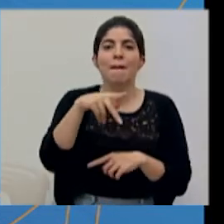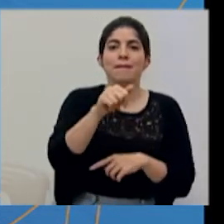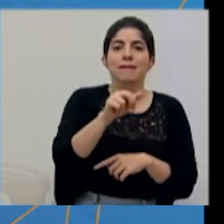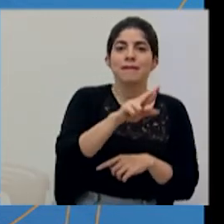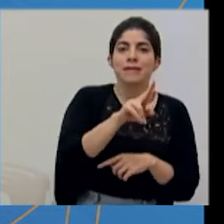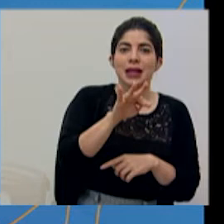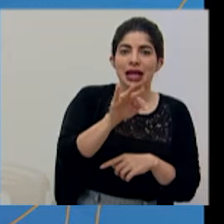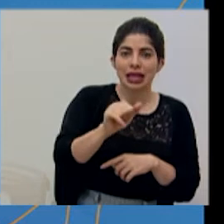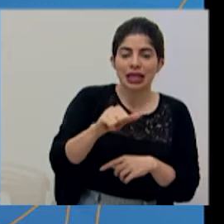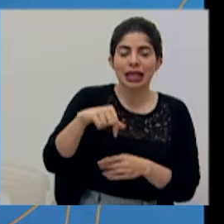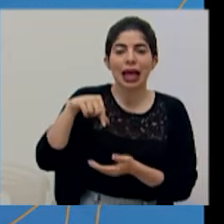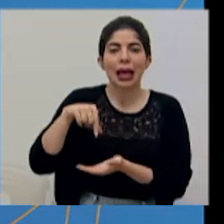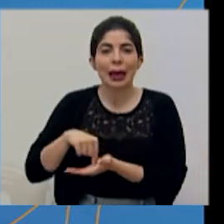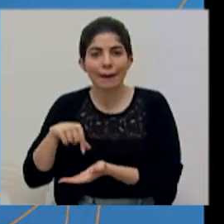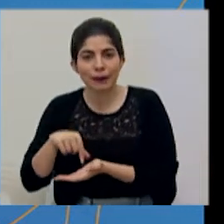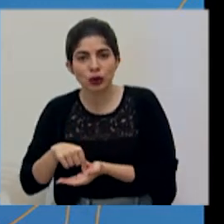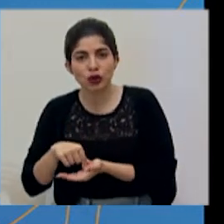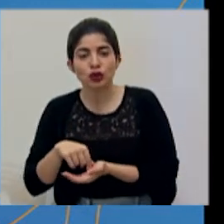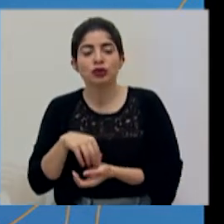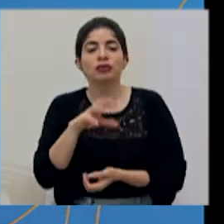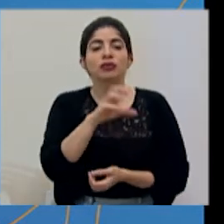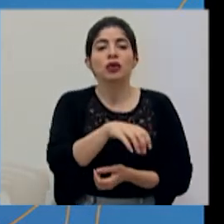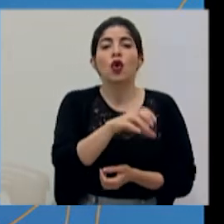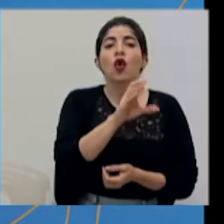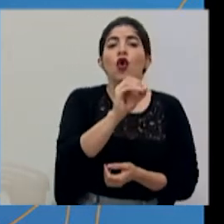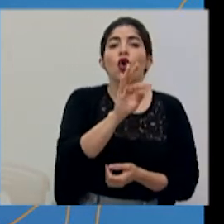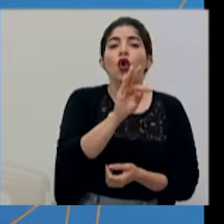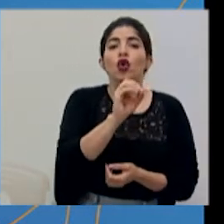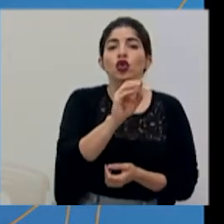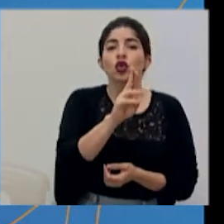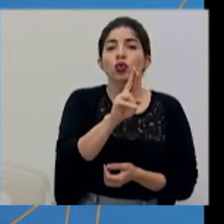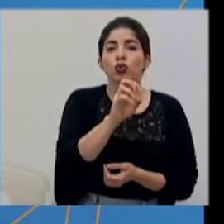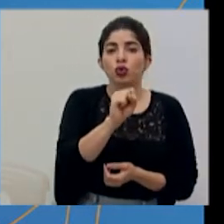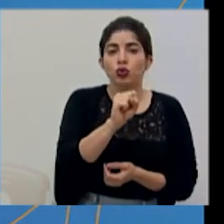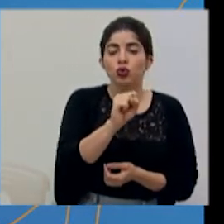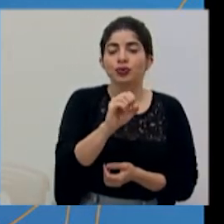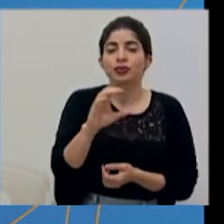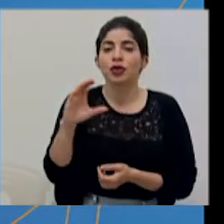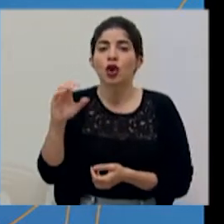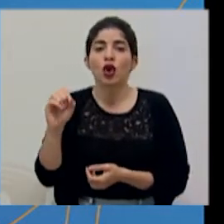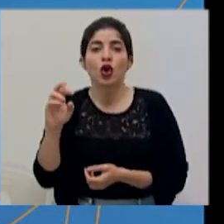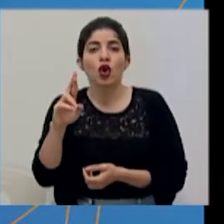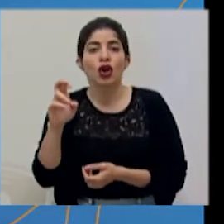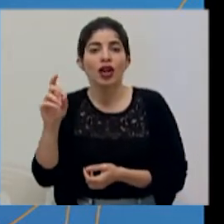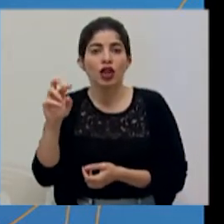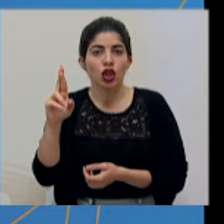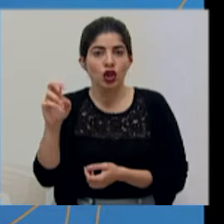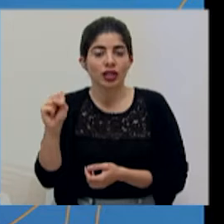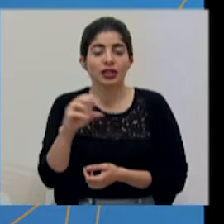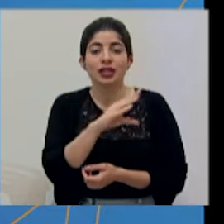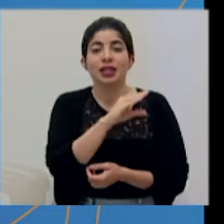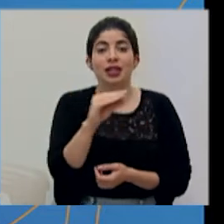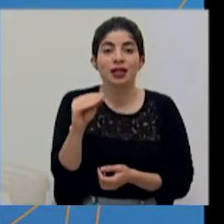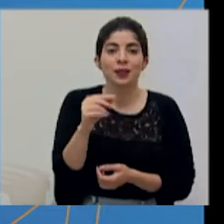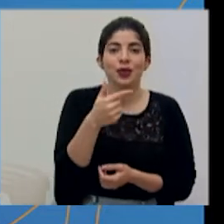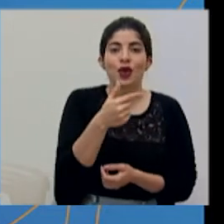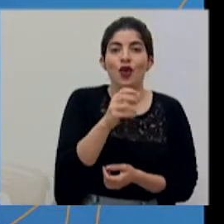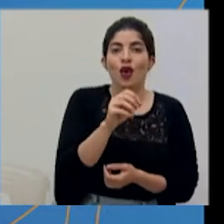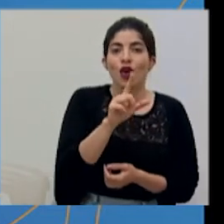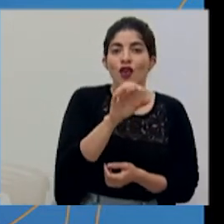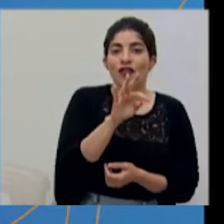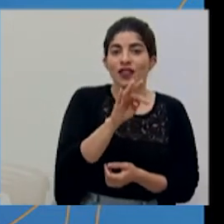los cantones de Cotobruz, Corredores y Golfito. En términos del